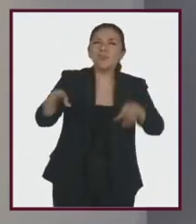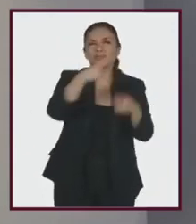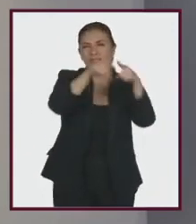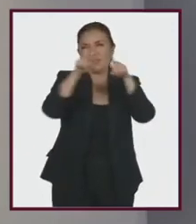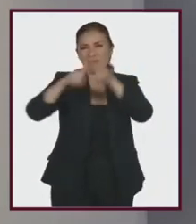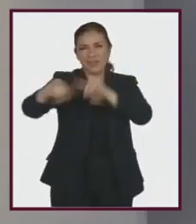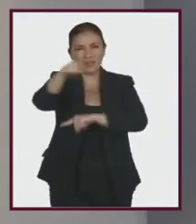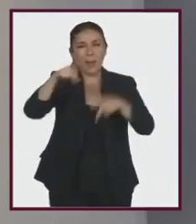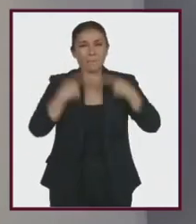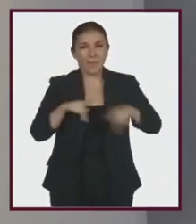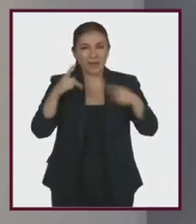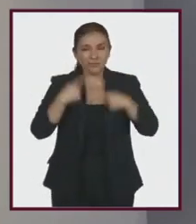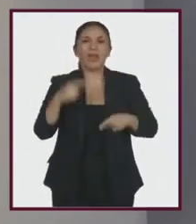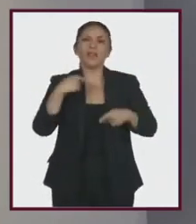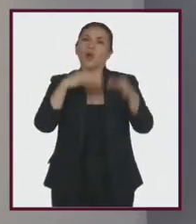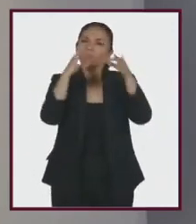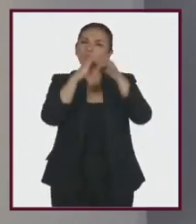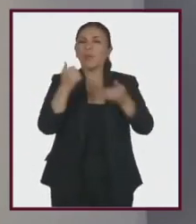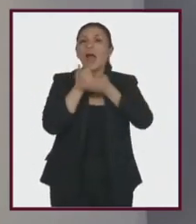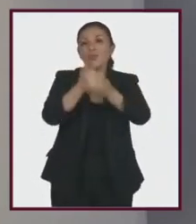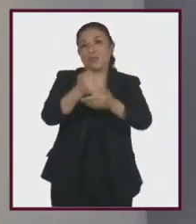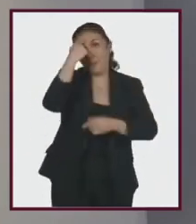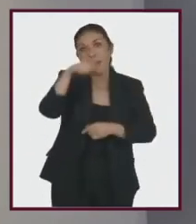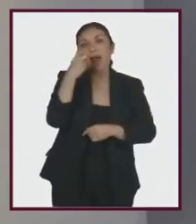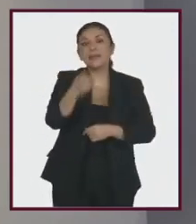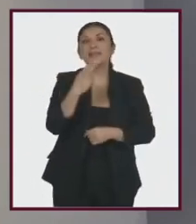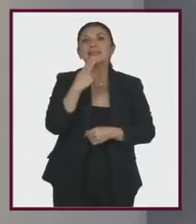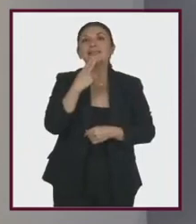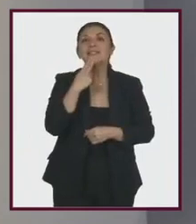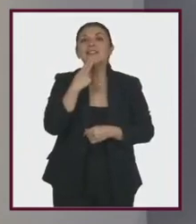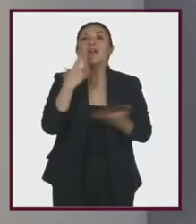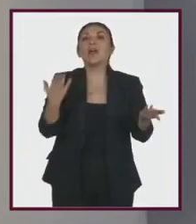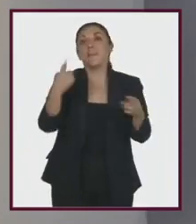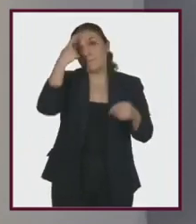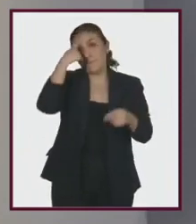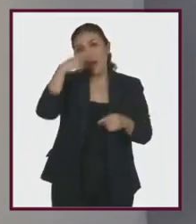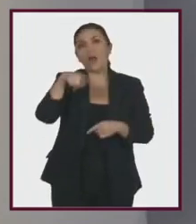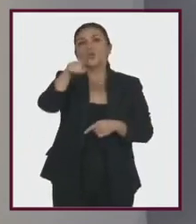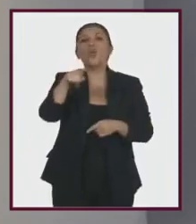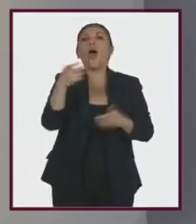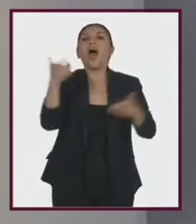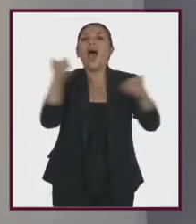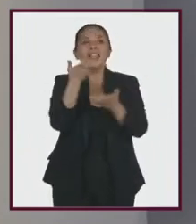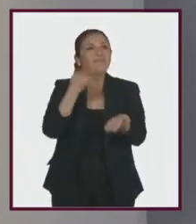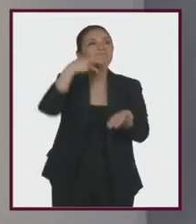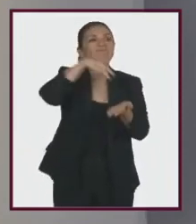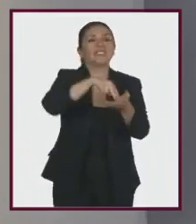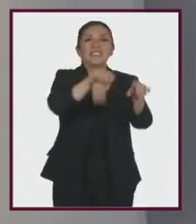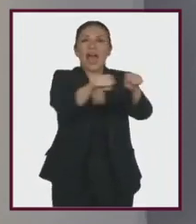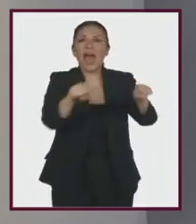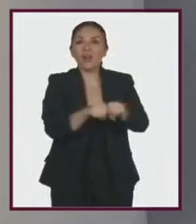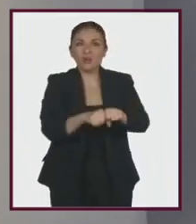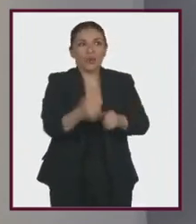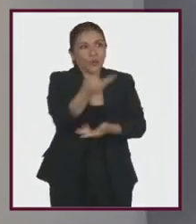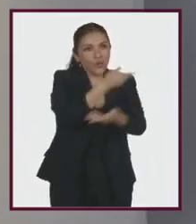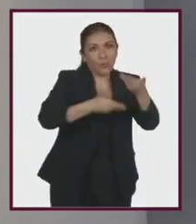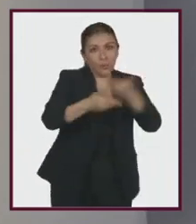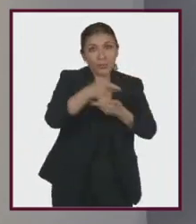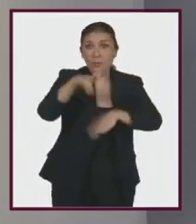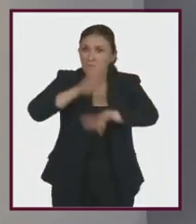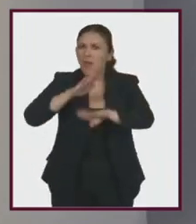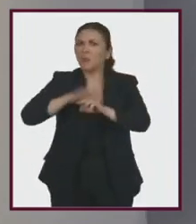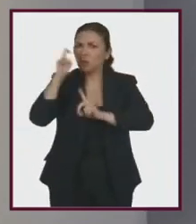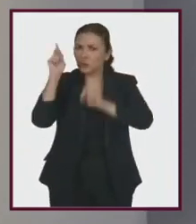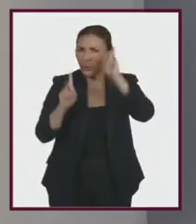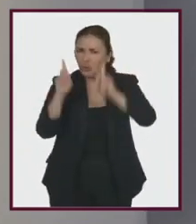y todas ustedes que les damos, les pueda ayudar para que justamente lo que van a hacer en las aulas. Entonces, por favor, si tienen más dudas, pregunten para